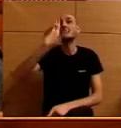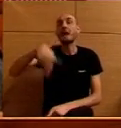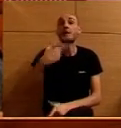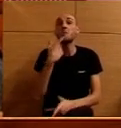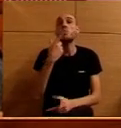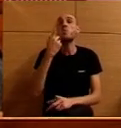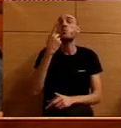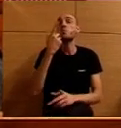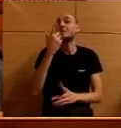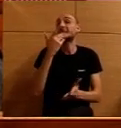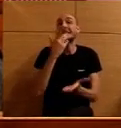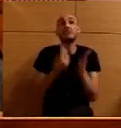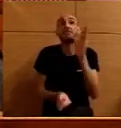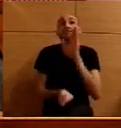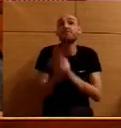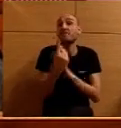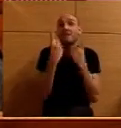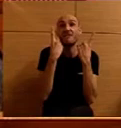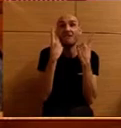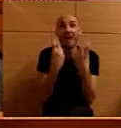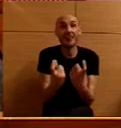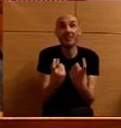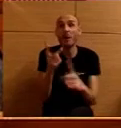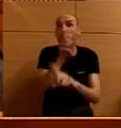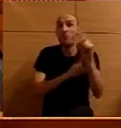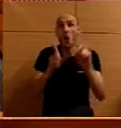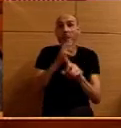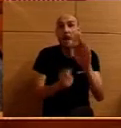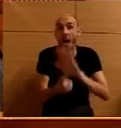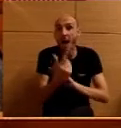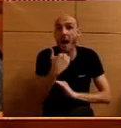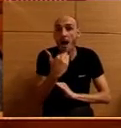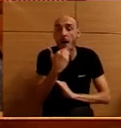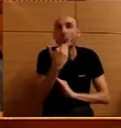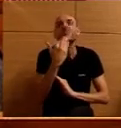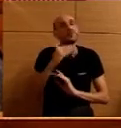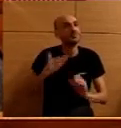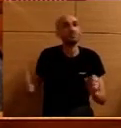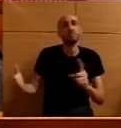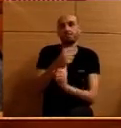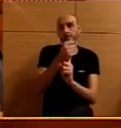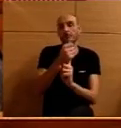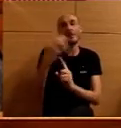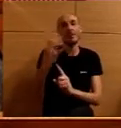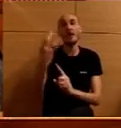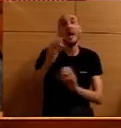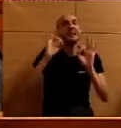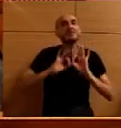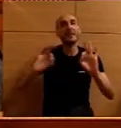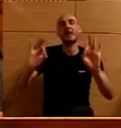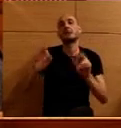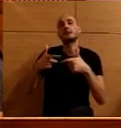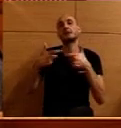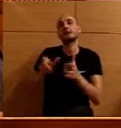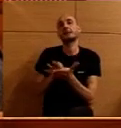haga falta, cada vez que haga falta, siempre estas cuestiones, sobre todo de un tema tan esencial como es el servicio jurídico de la